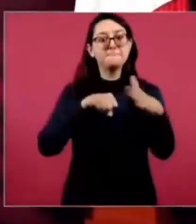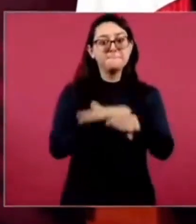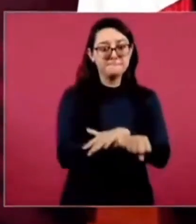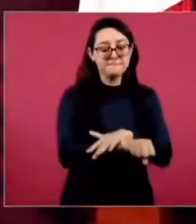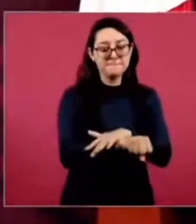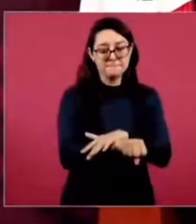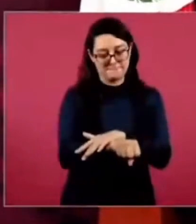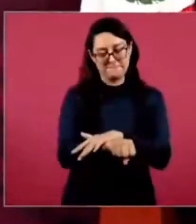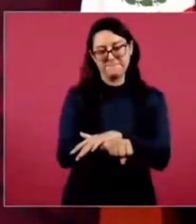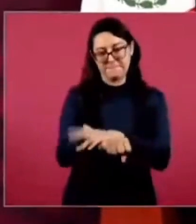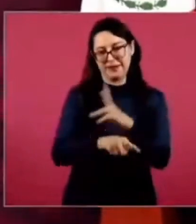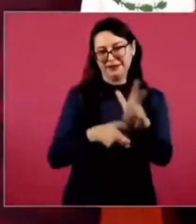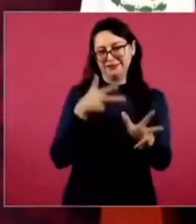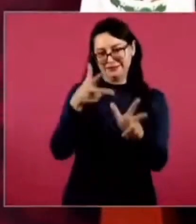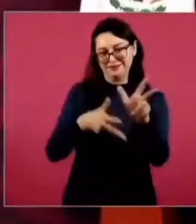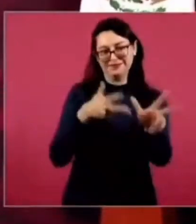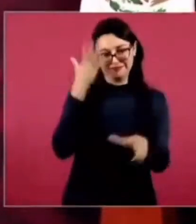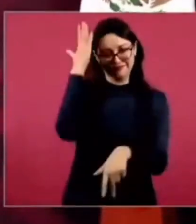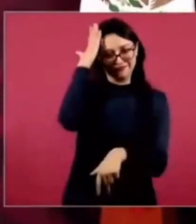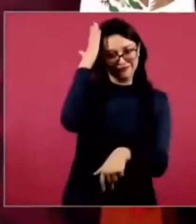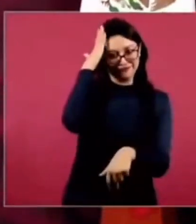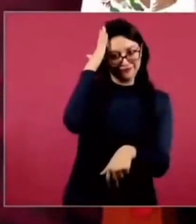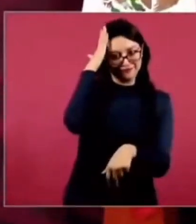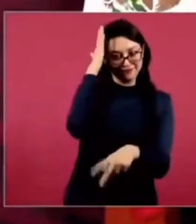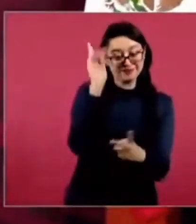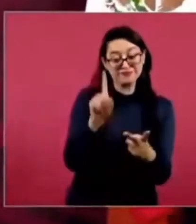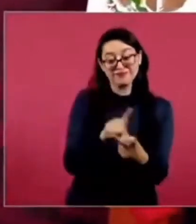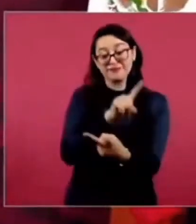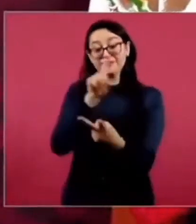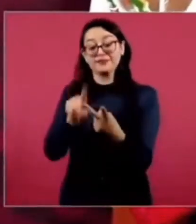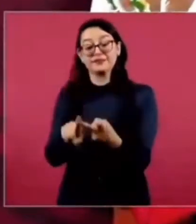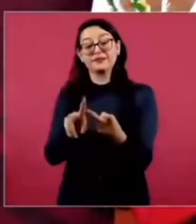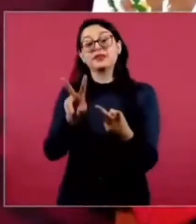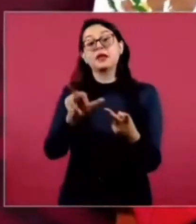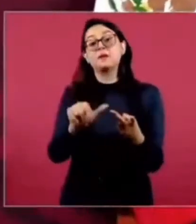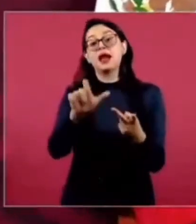cárcel por lo mismo Valentín Campa